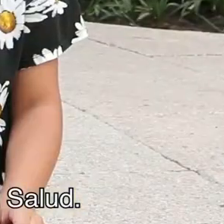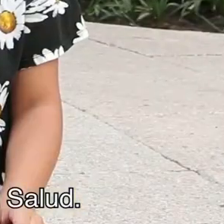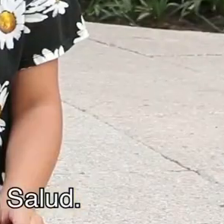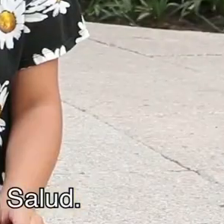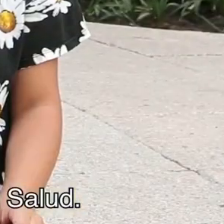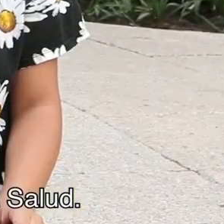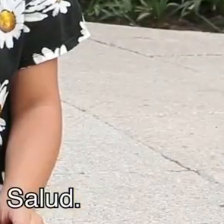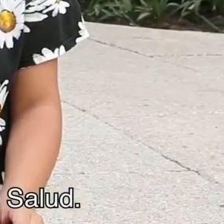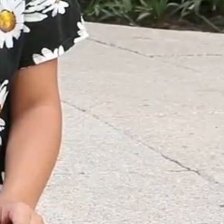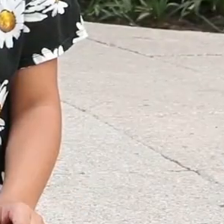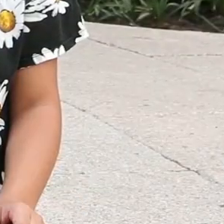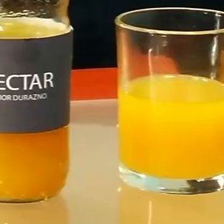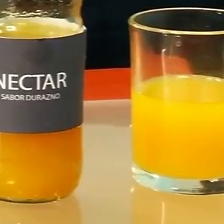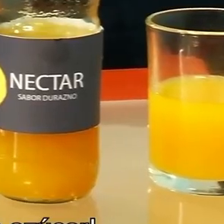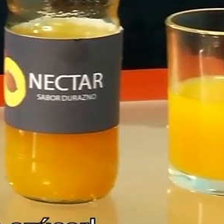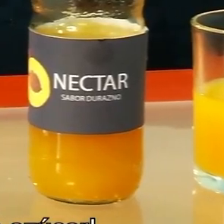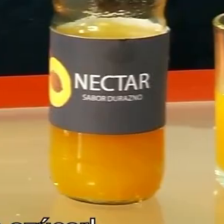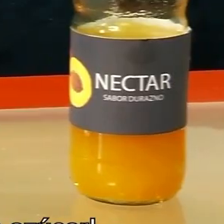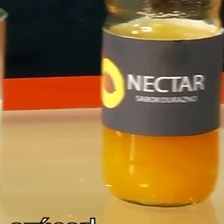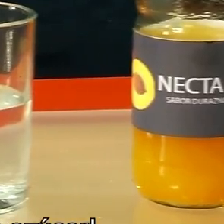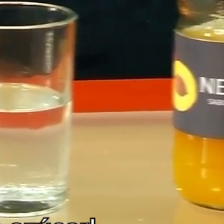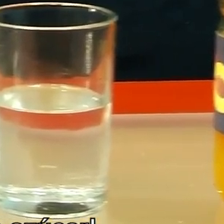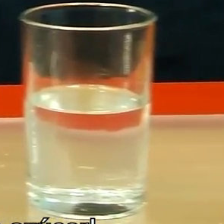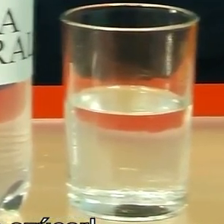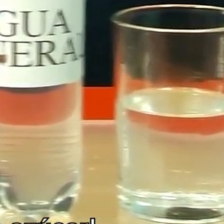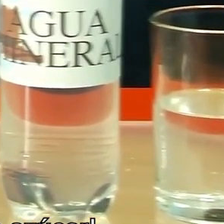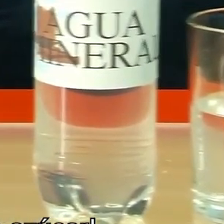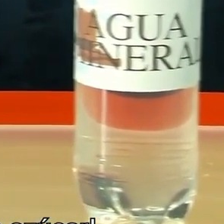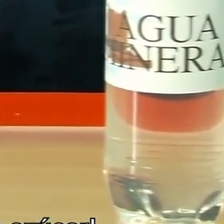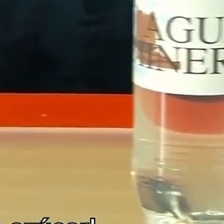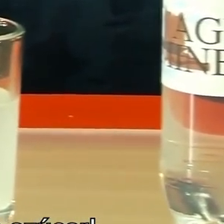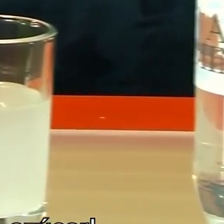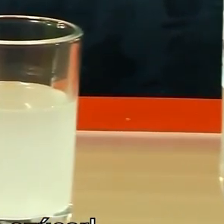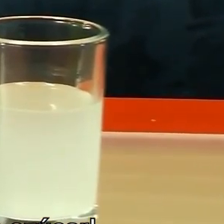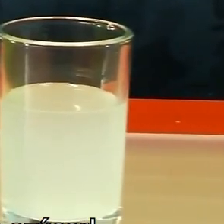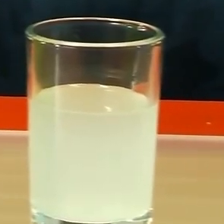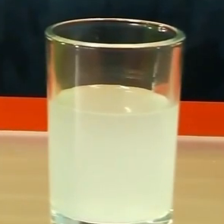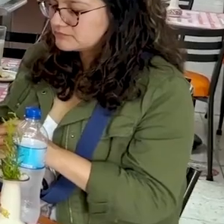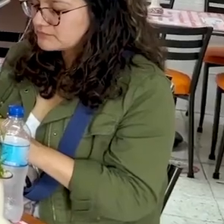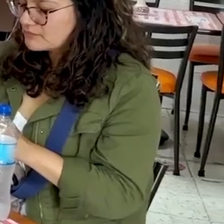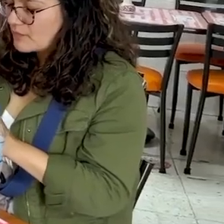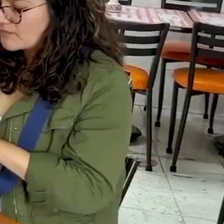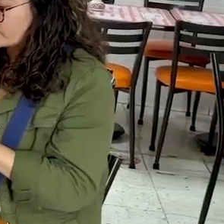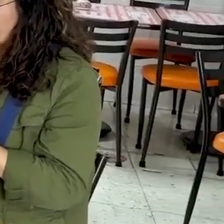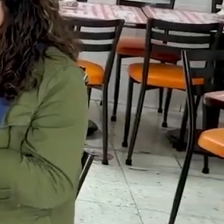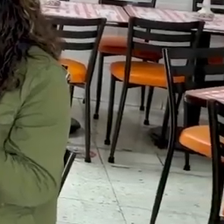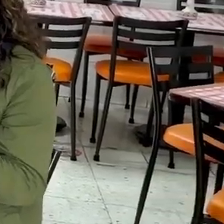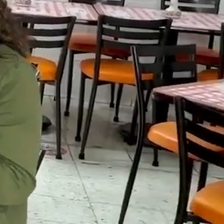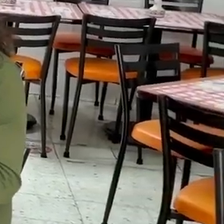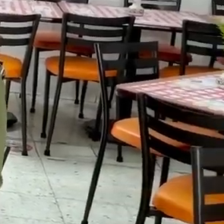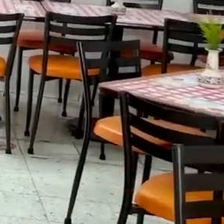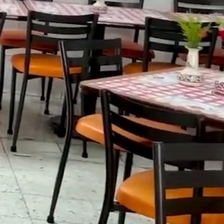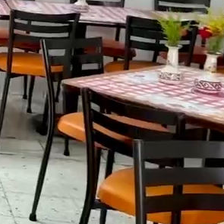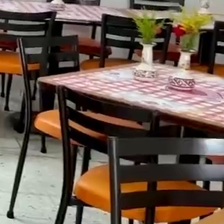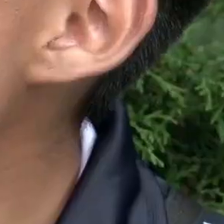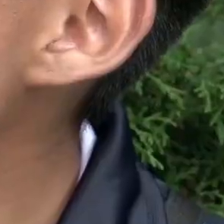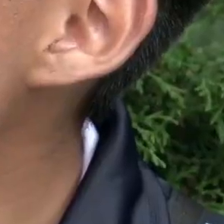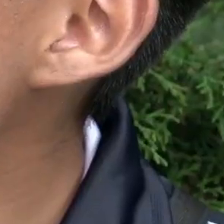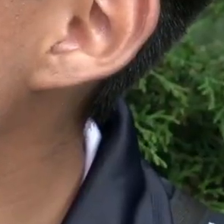la Organización Mundial de la Salud. Y hay refrescos que tienen hasta 3 veces más azúcar. Es solo uno de